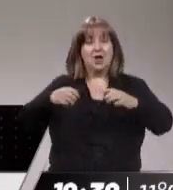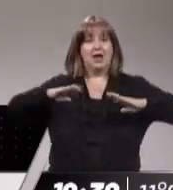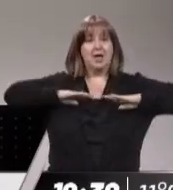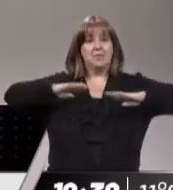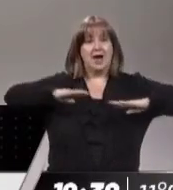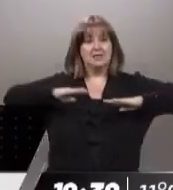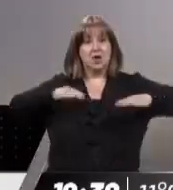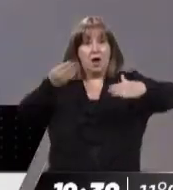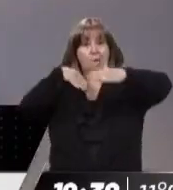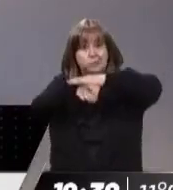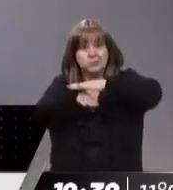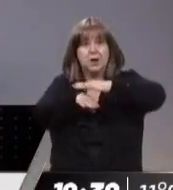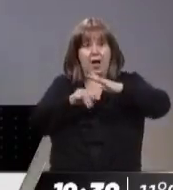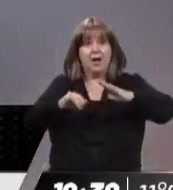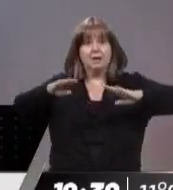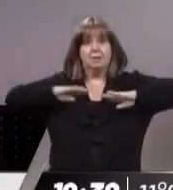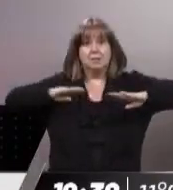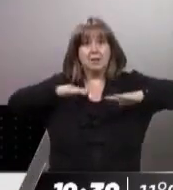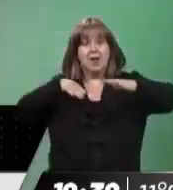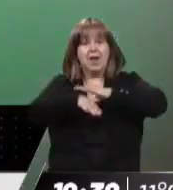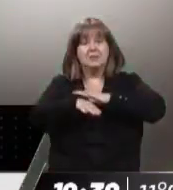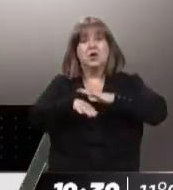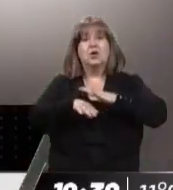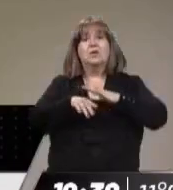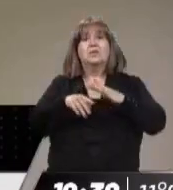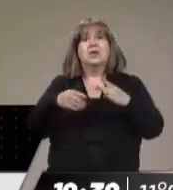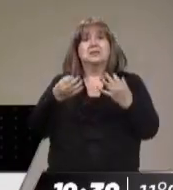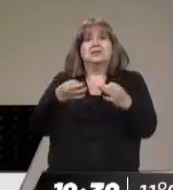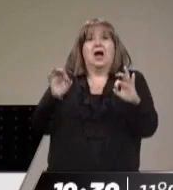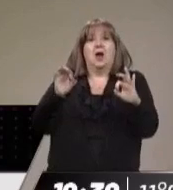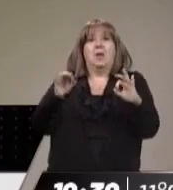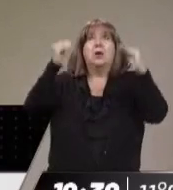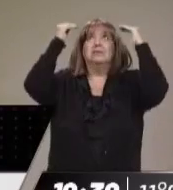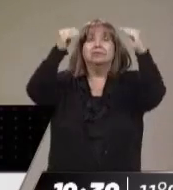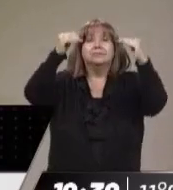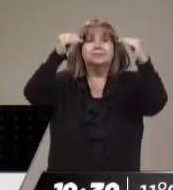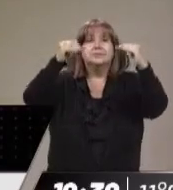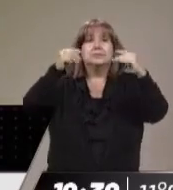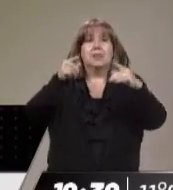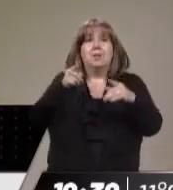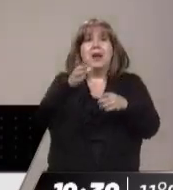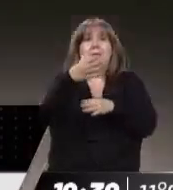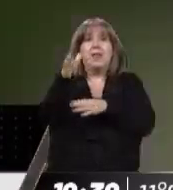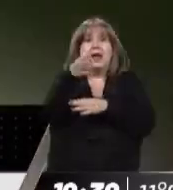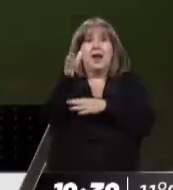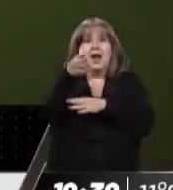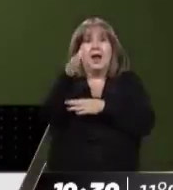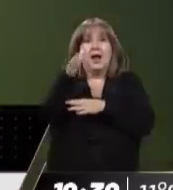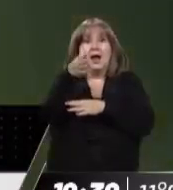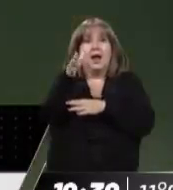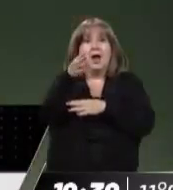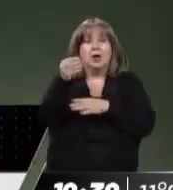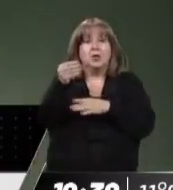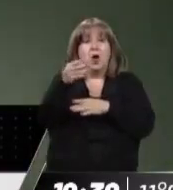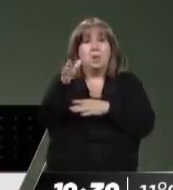hay gente adentro que no pudo salir afortunadamente están ilesos porque hay algunos que estuvieron filmando mira lo que es esta medianera vos Fijate